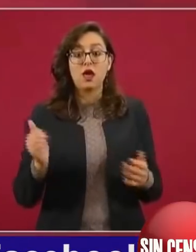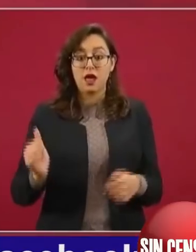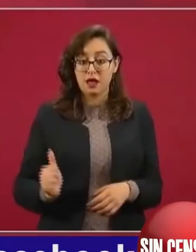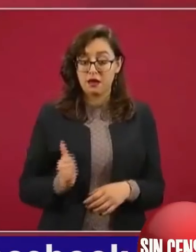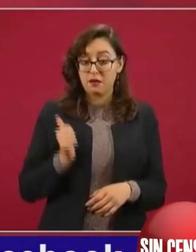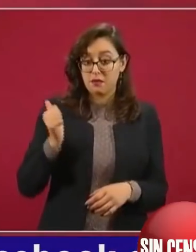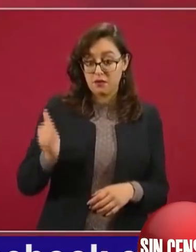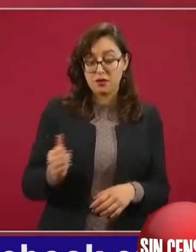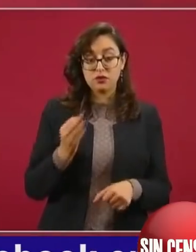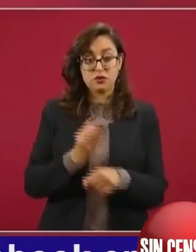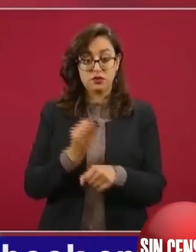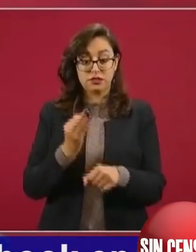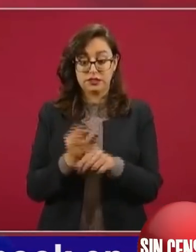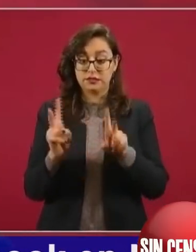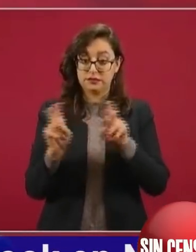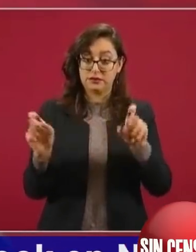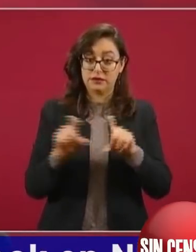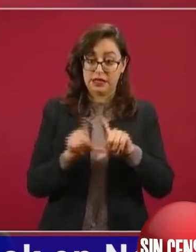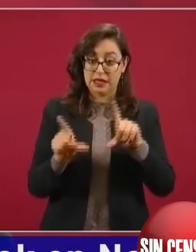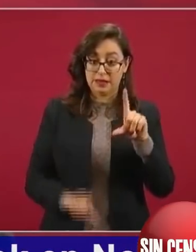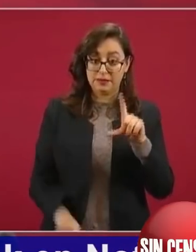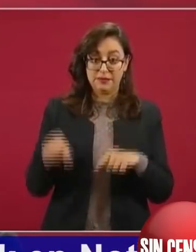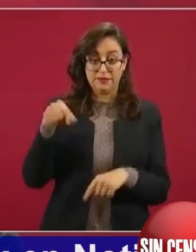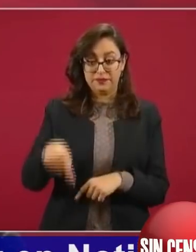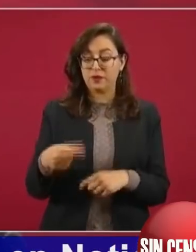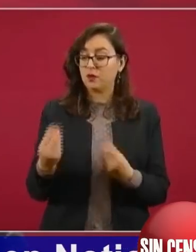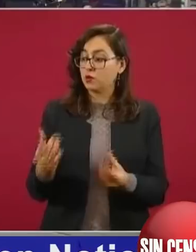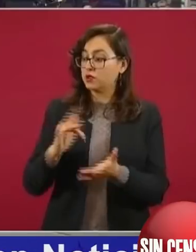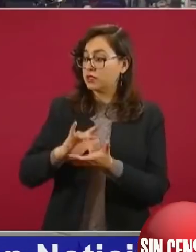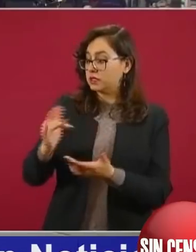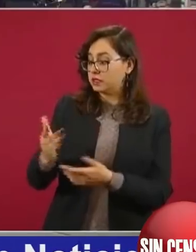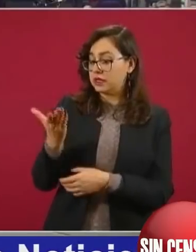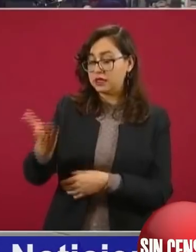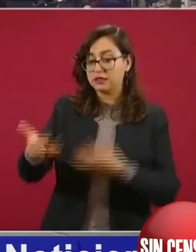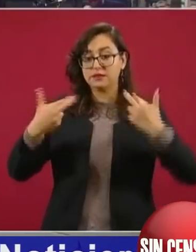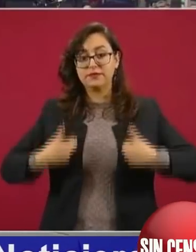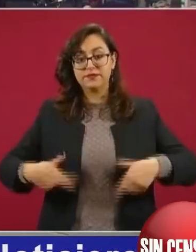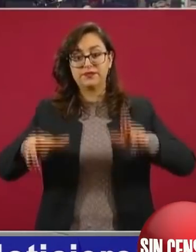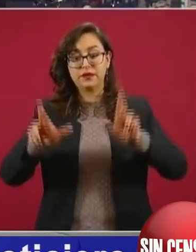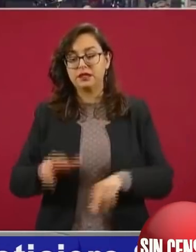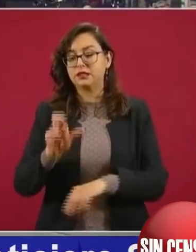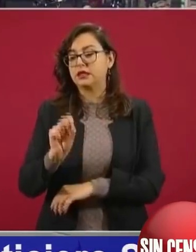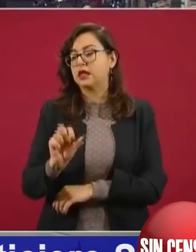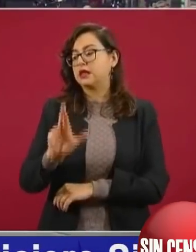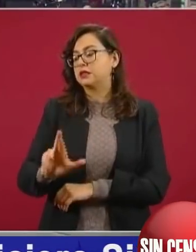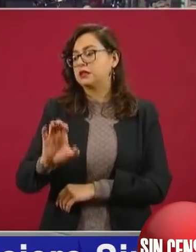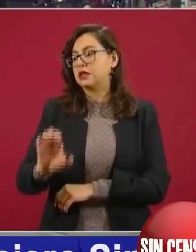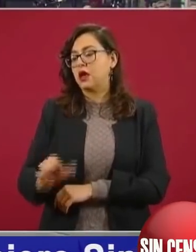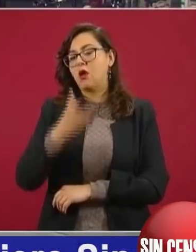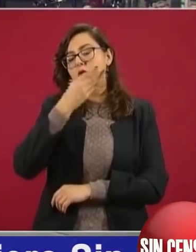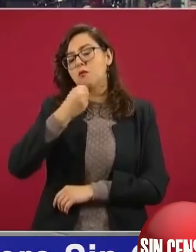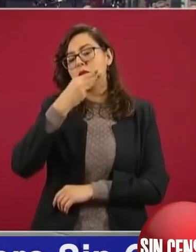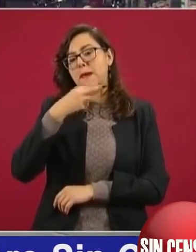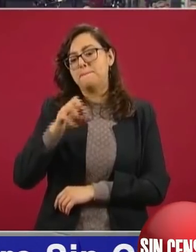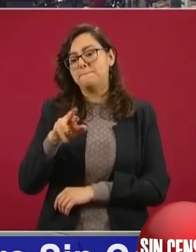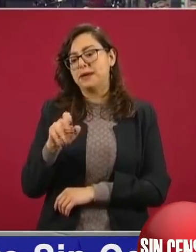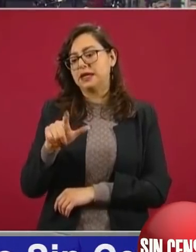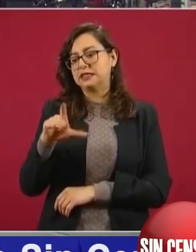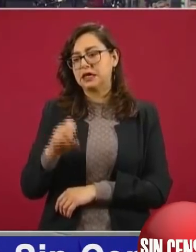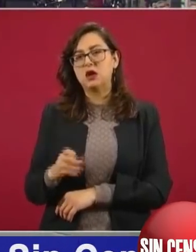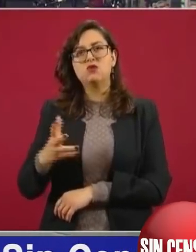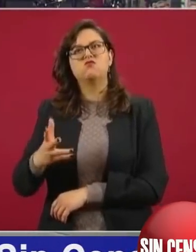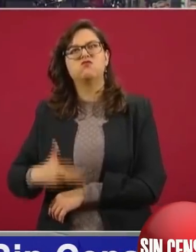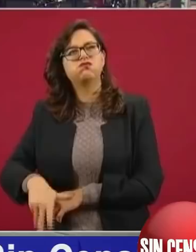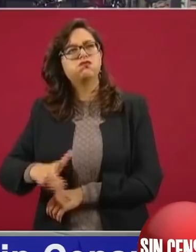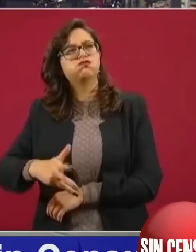como lo hacemos siempre, para agradecer efectivamente al canciller Marcelo Ebrard y la Secretaría de Relaciones Exteriores la búsqueda activa que ha tenido el